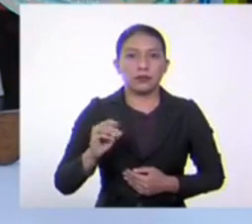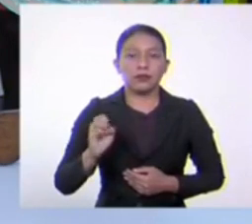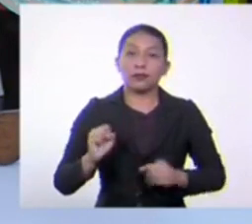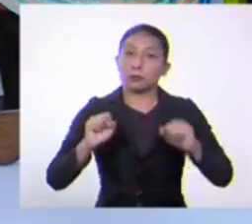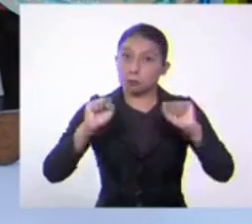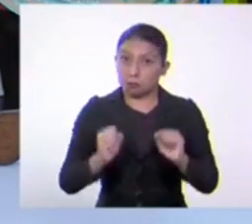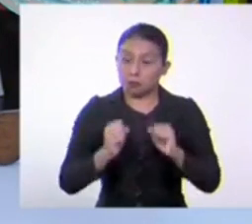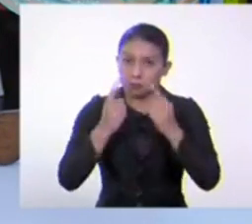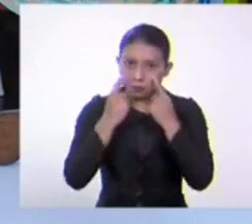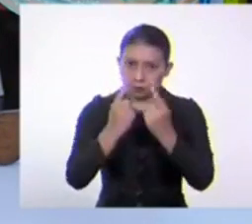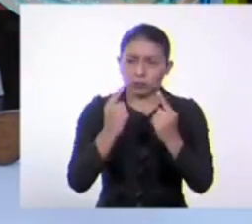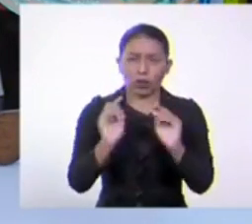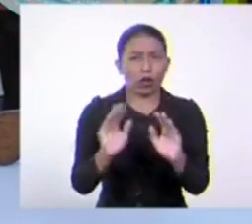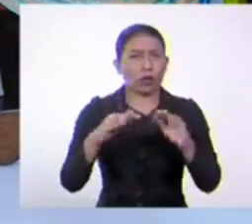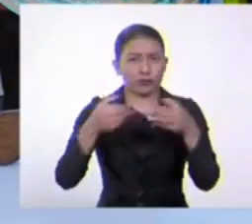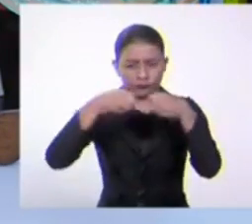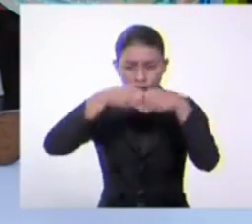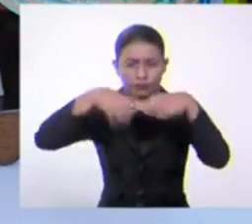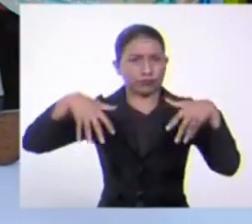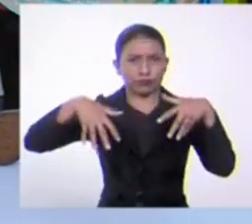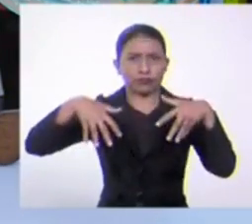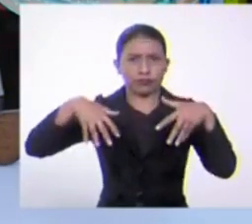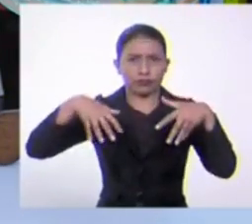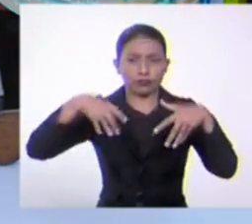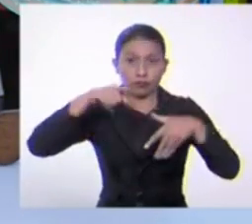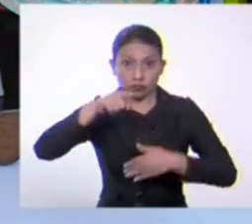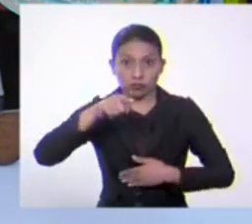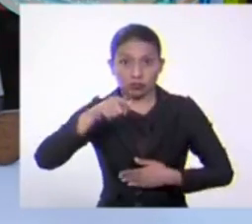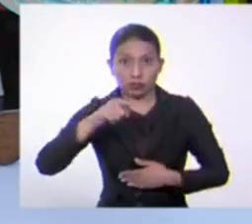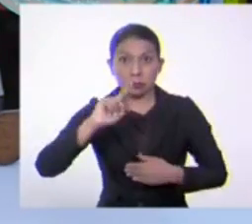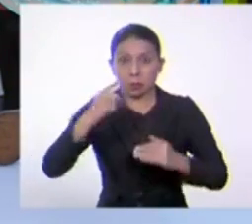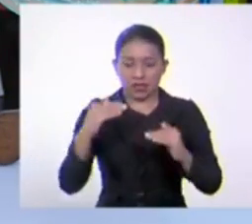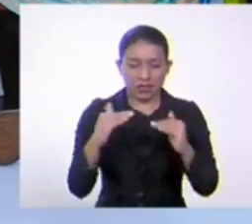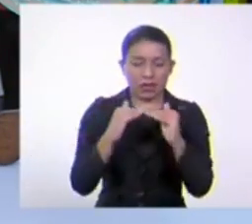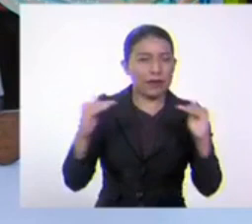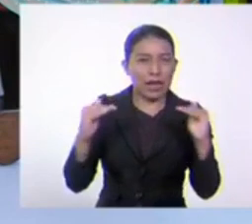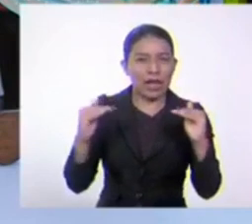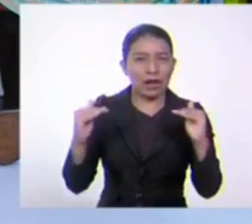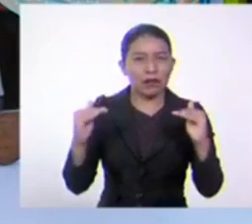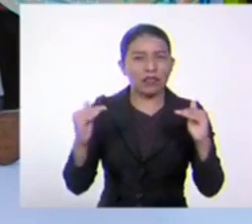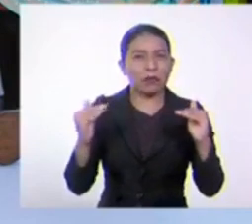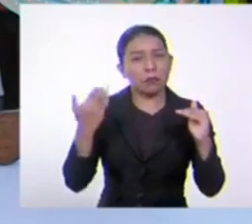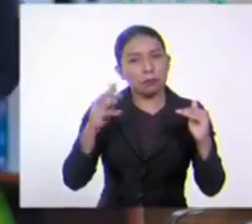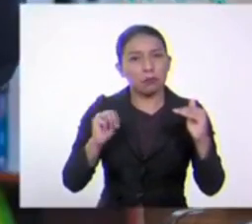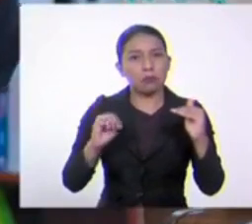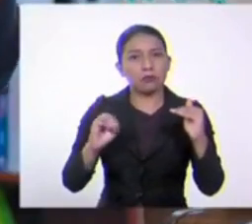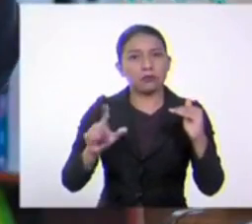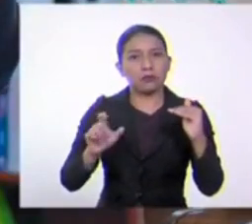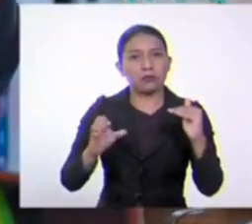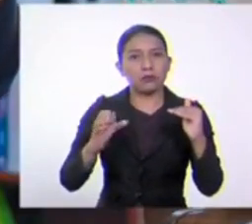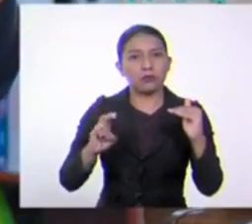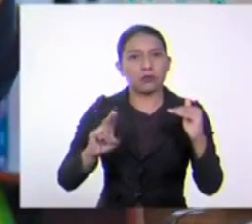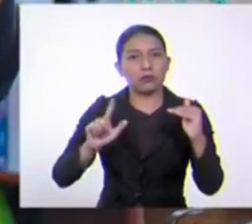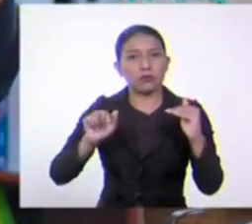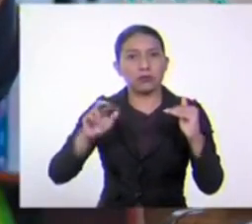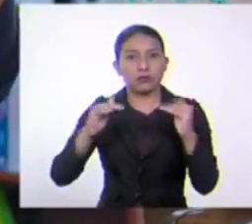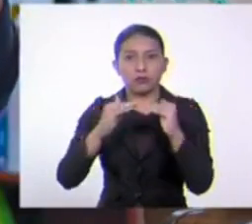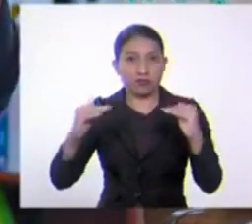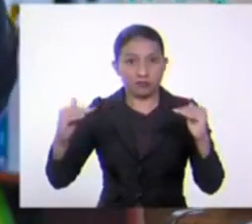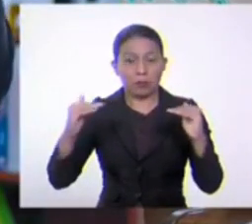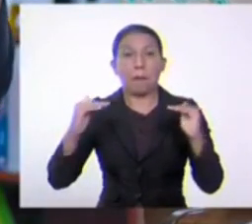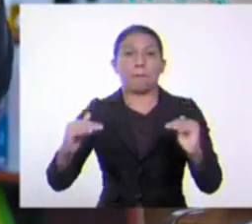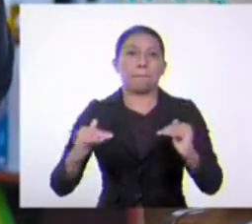ver cómo la estructura pasa de un nivel molecular a un nivel superior, que es el